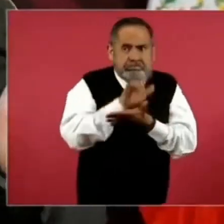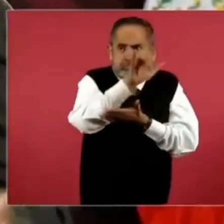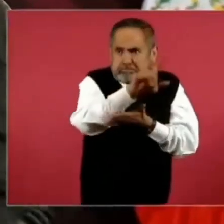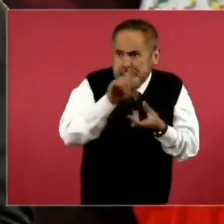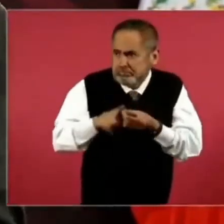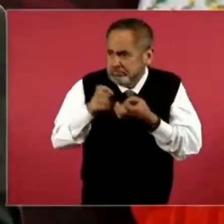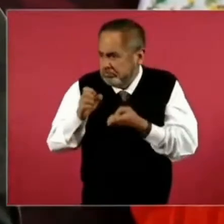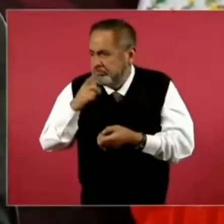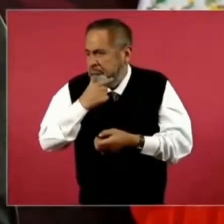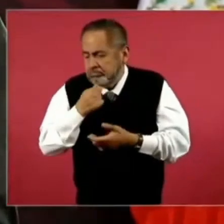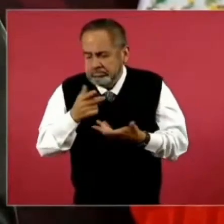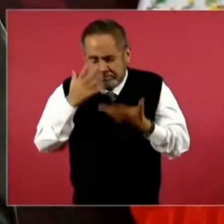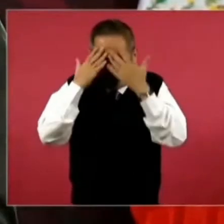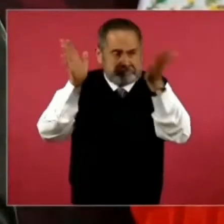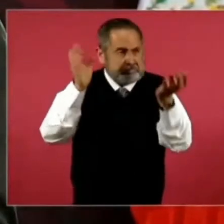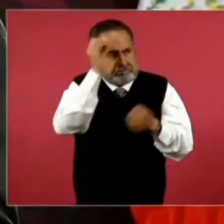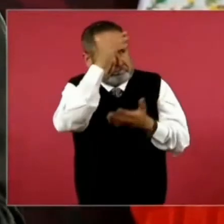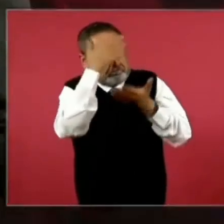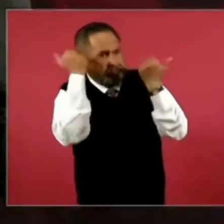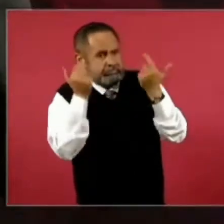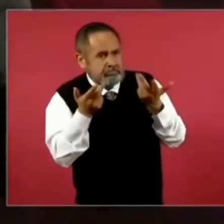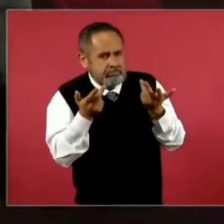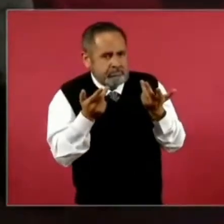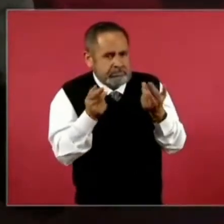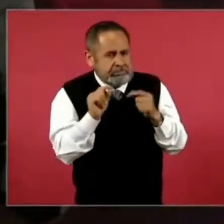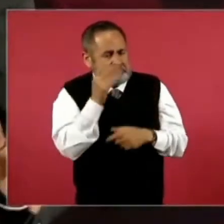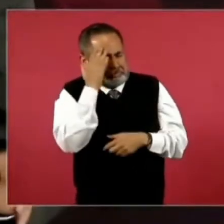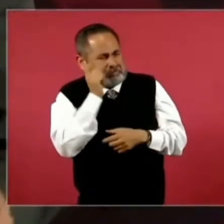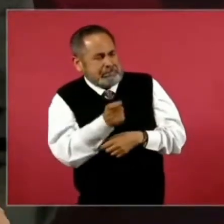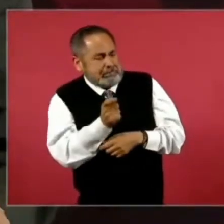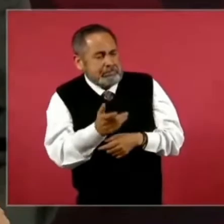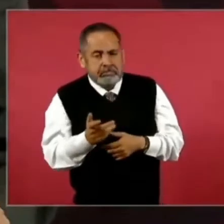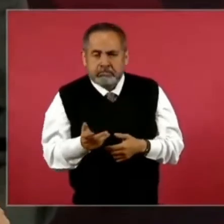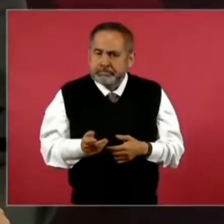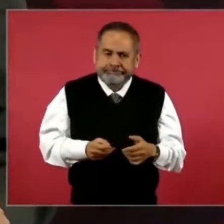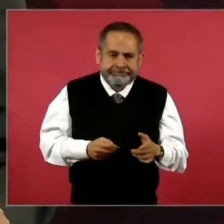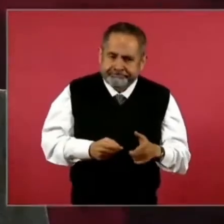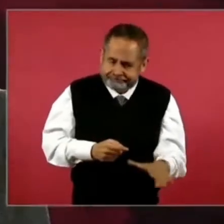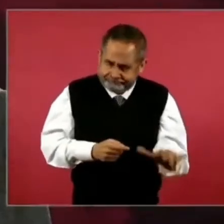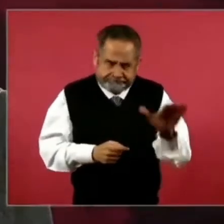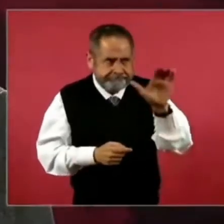los mexicanos, o muy poco.